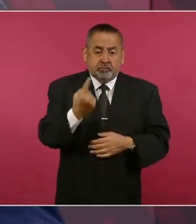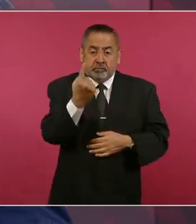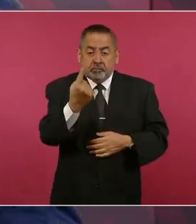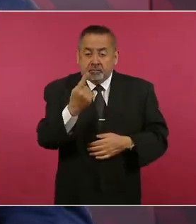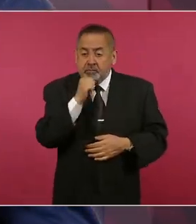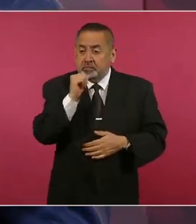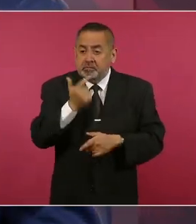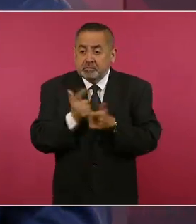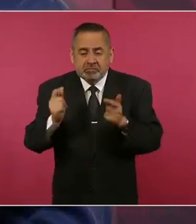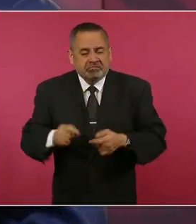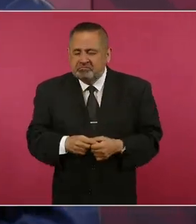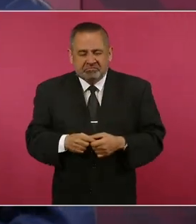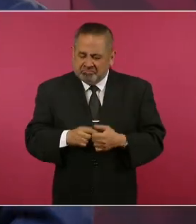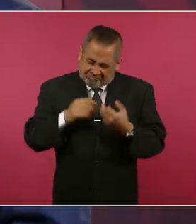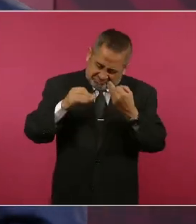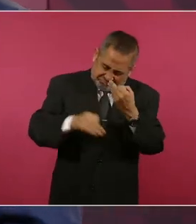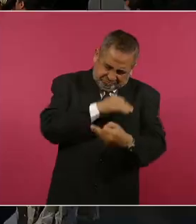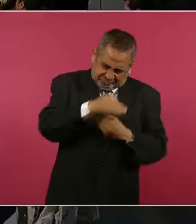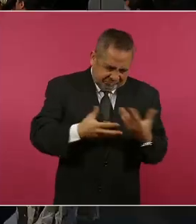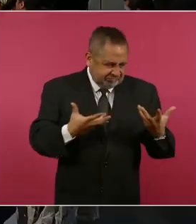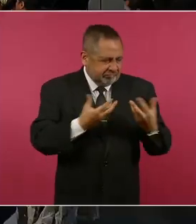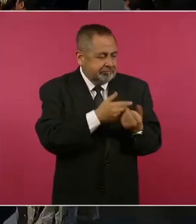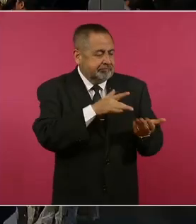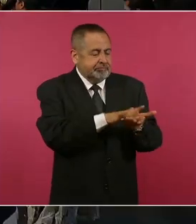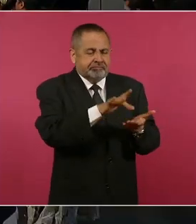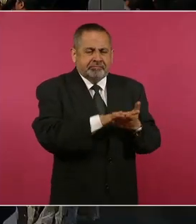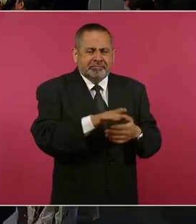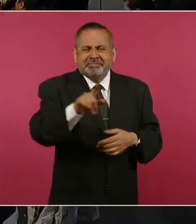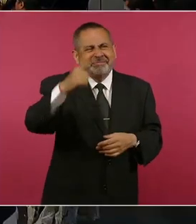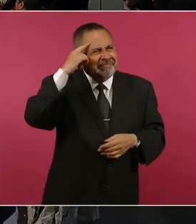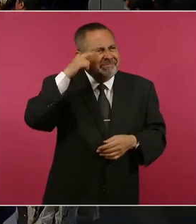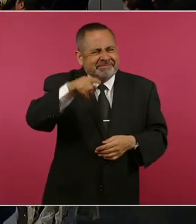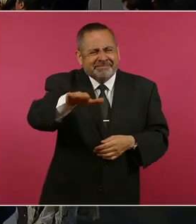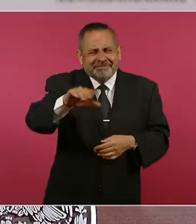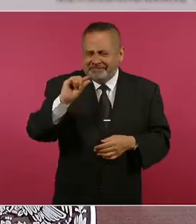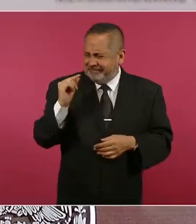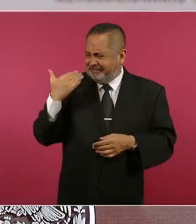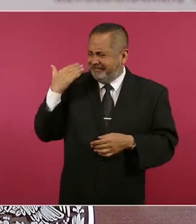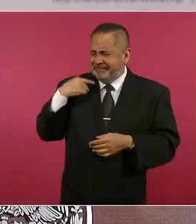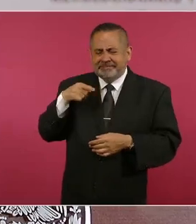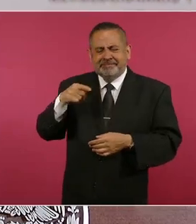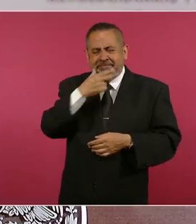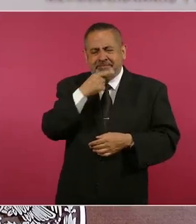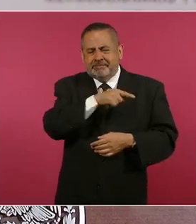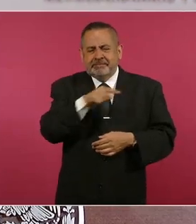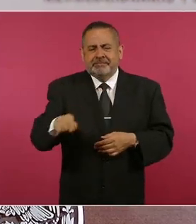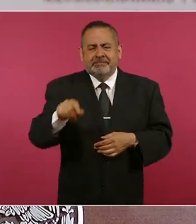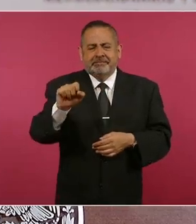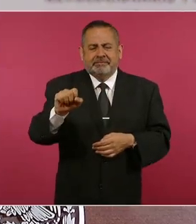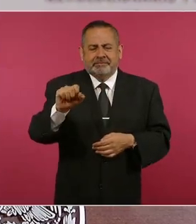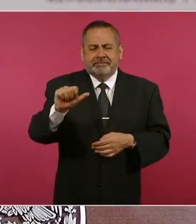Creo que recientemente, ahora que llegó el camarada Samarripa,